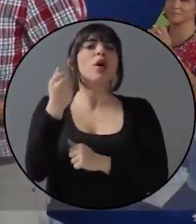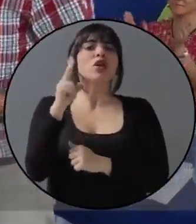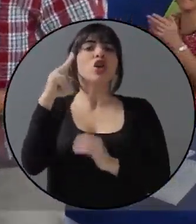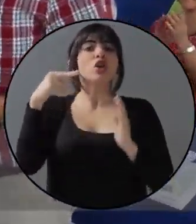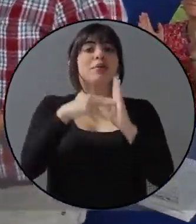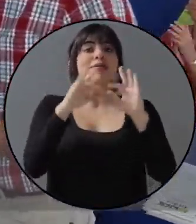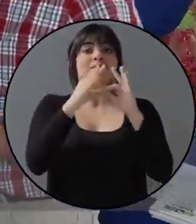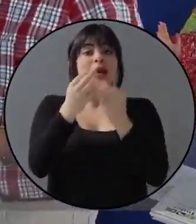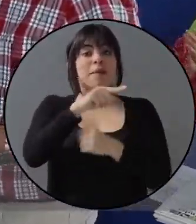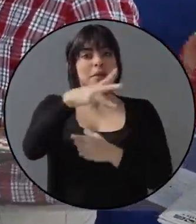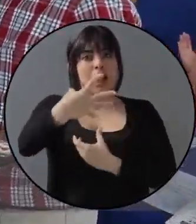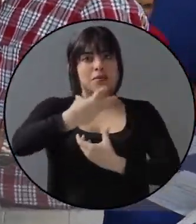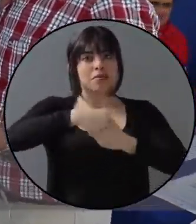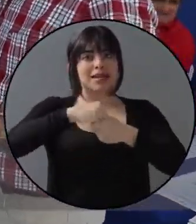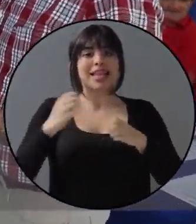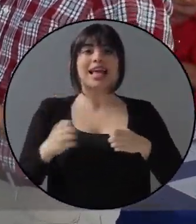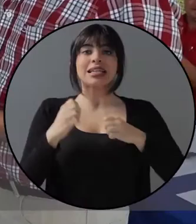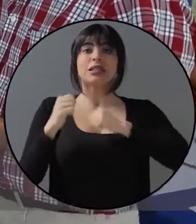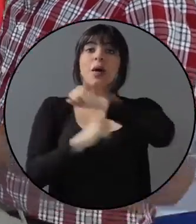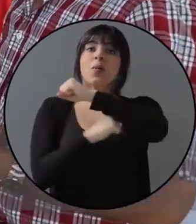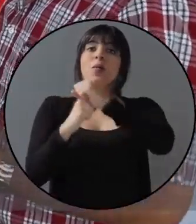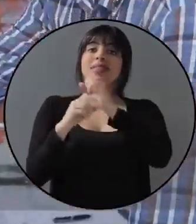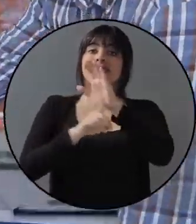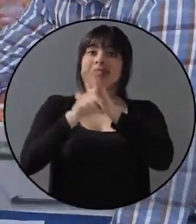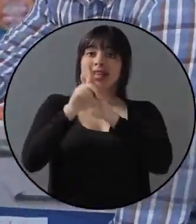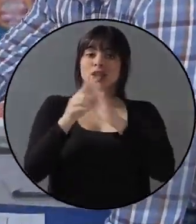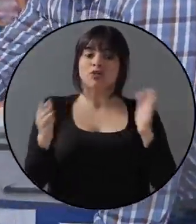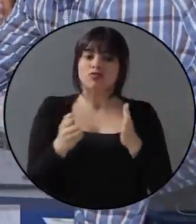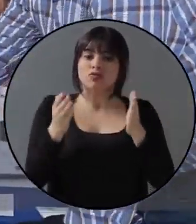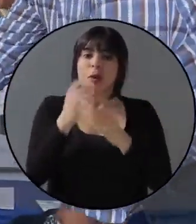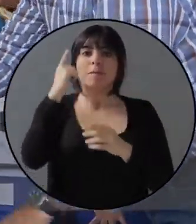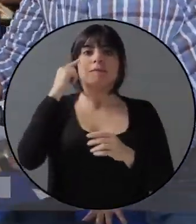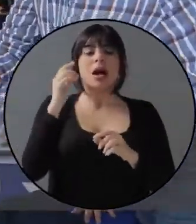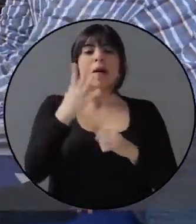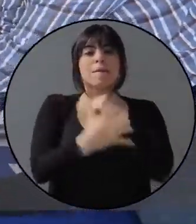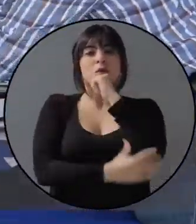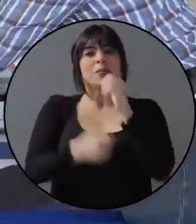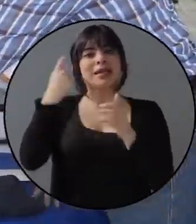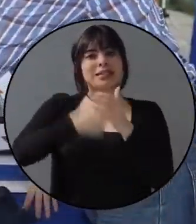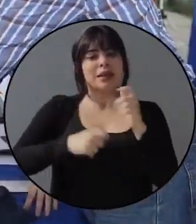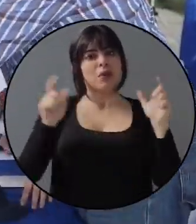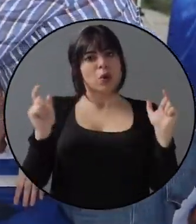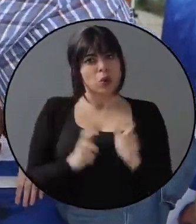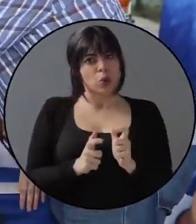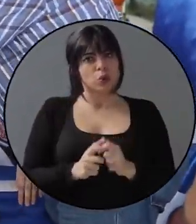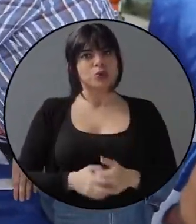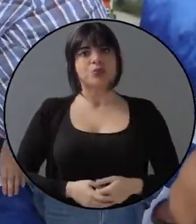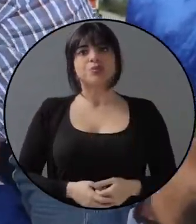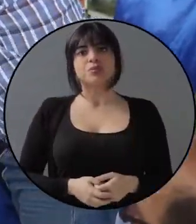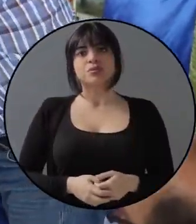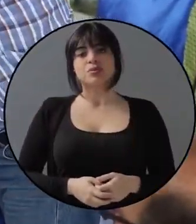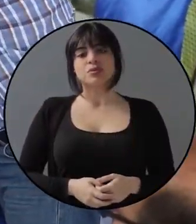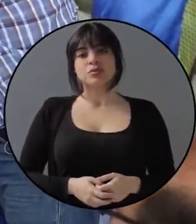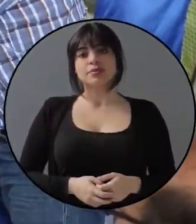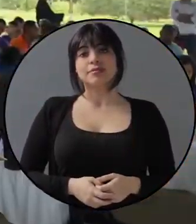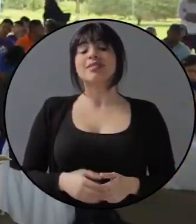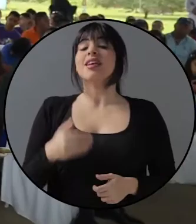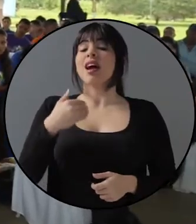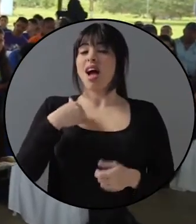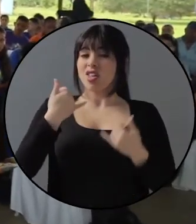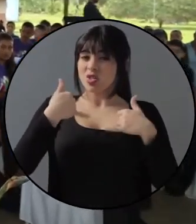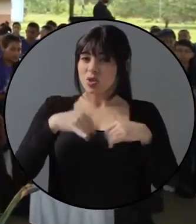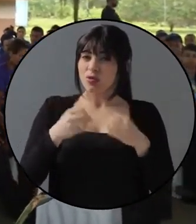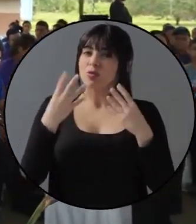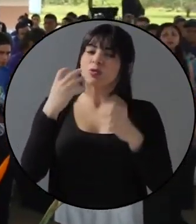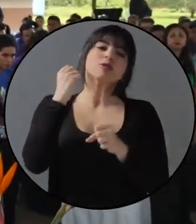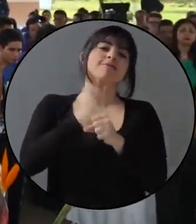IMAS atendió a más de 2.000 familias como parte de la estrategia de Puente al Desarrollo para reducir la pobreza extrema.